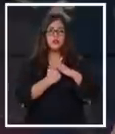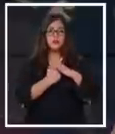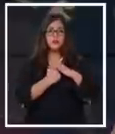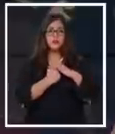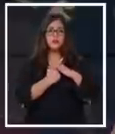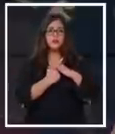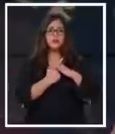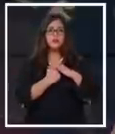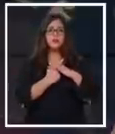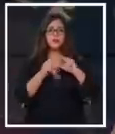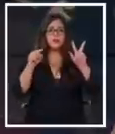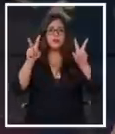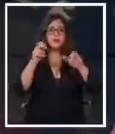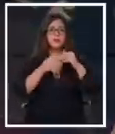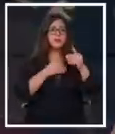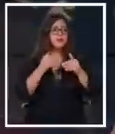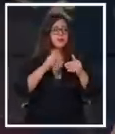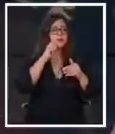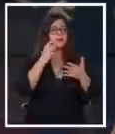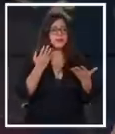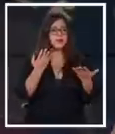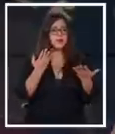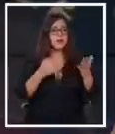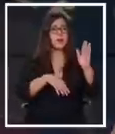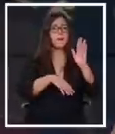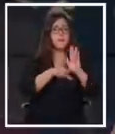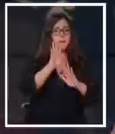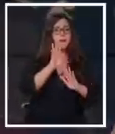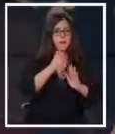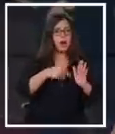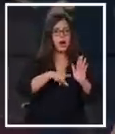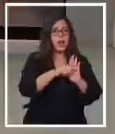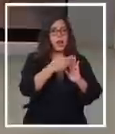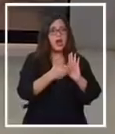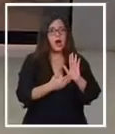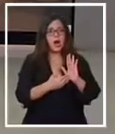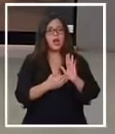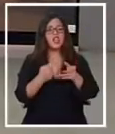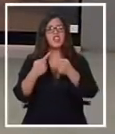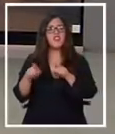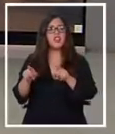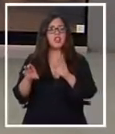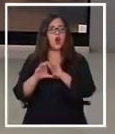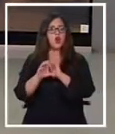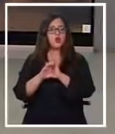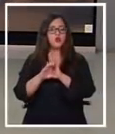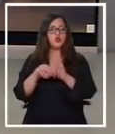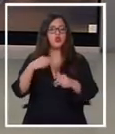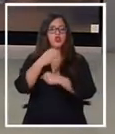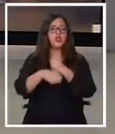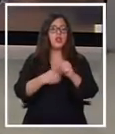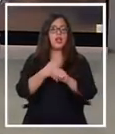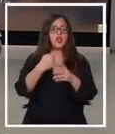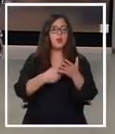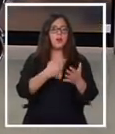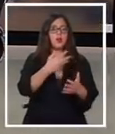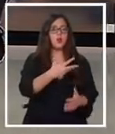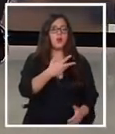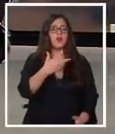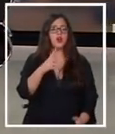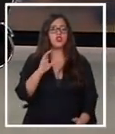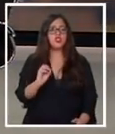emane de este proceso es sin lugar a dudas más legítimo que lo que sucedió con la constitución del 80 que fue impuesta no solamente en un plebiscito